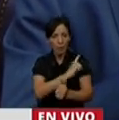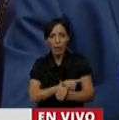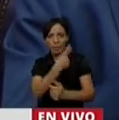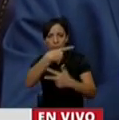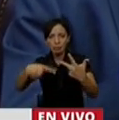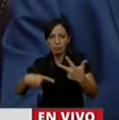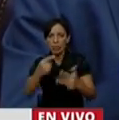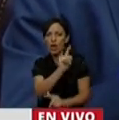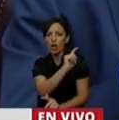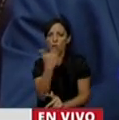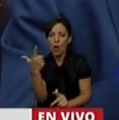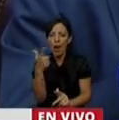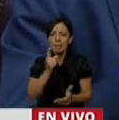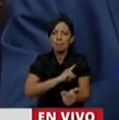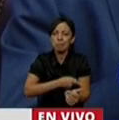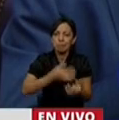la vacuna